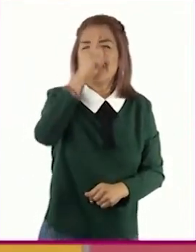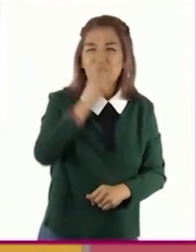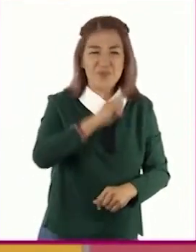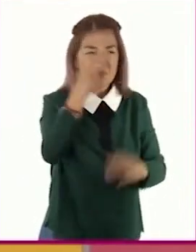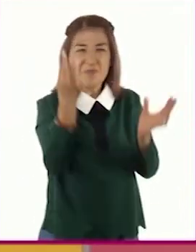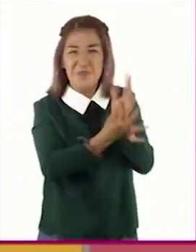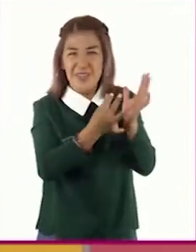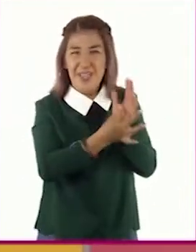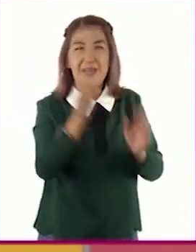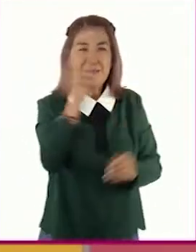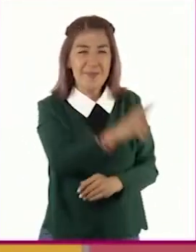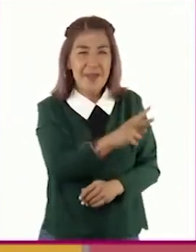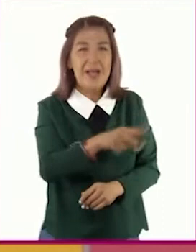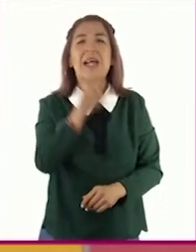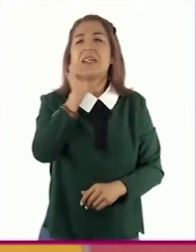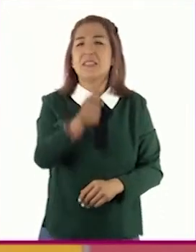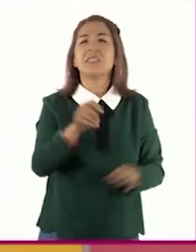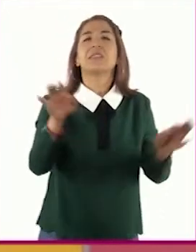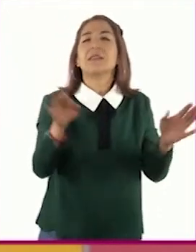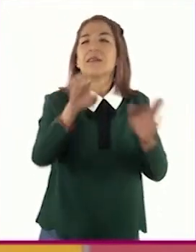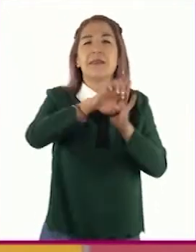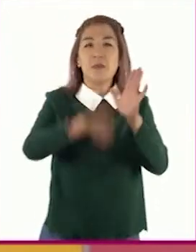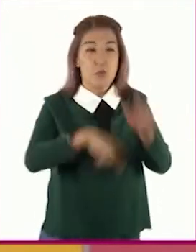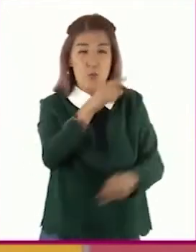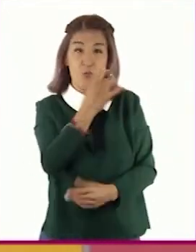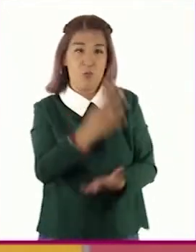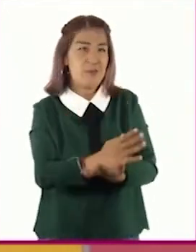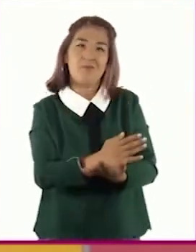Pero no nada más en eso. Por ejemplo,